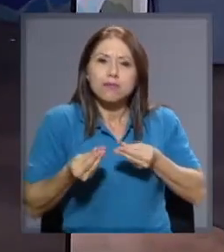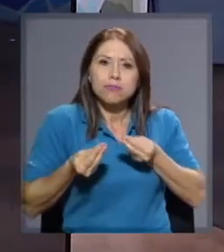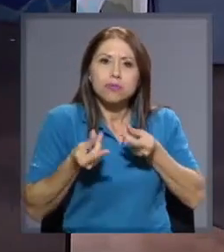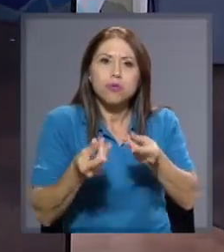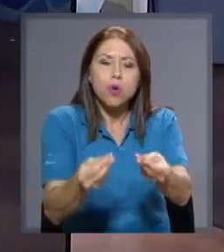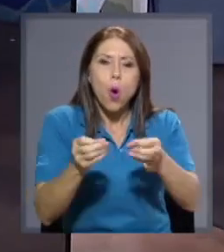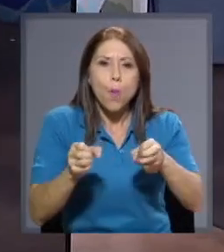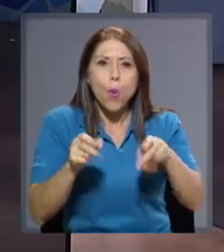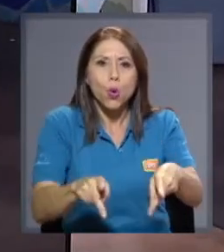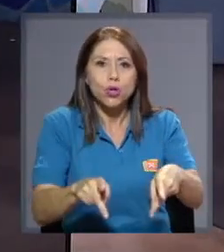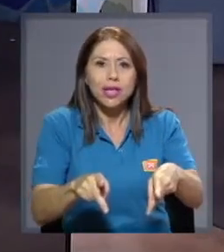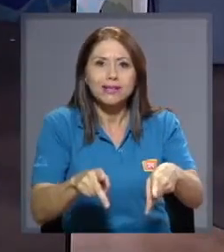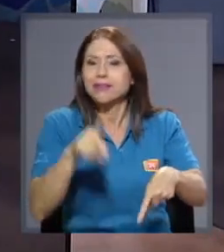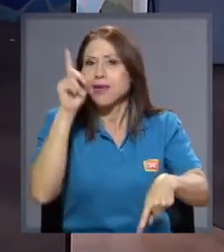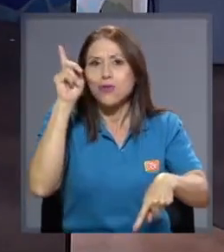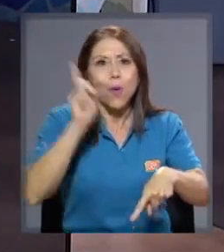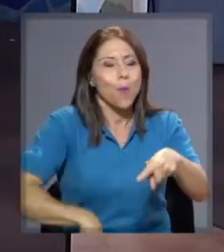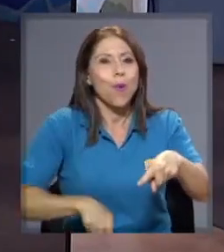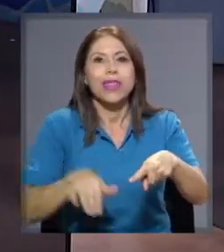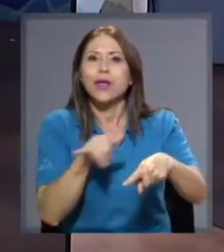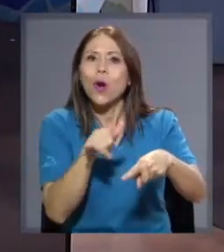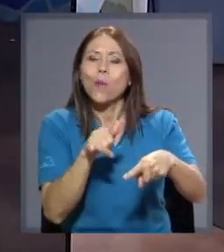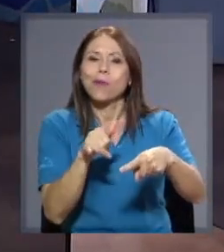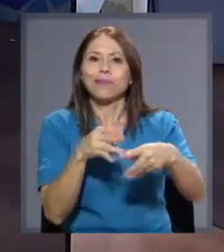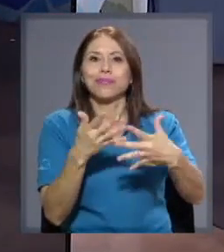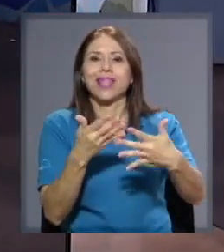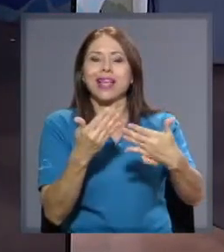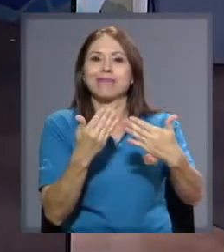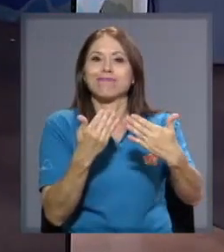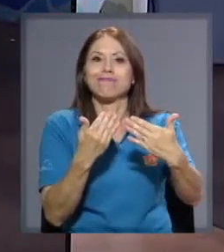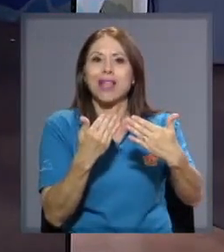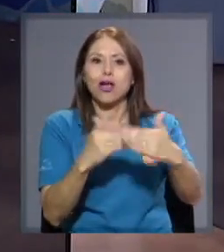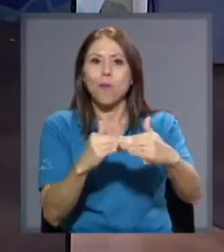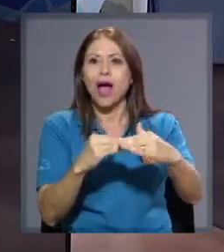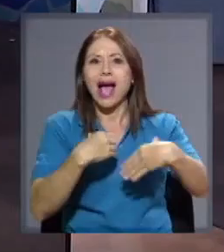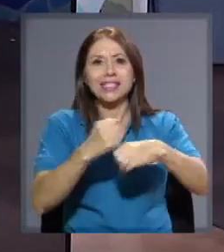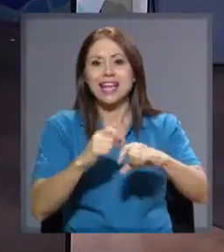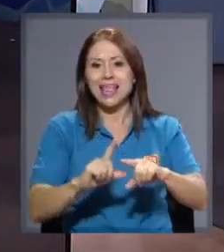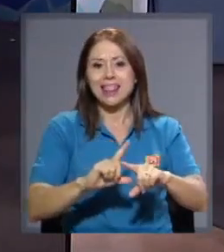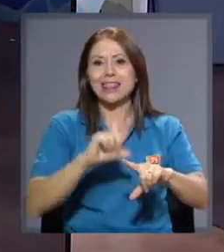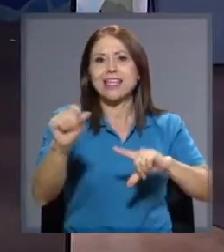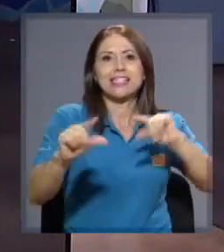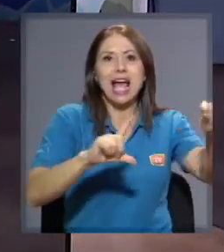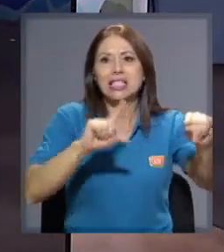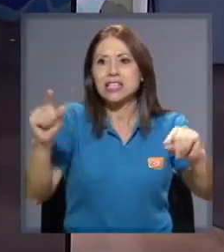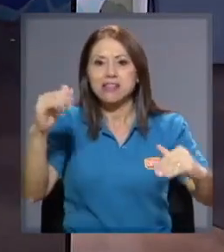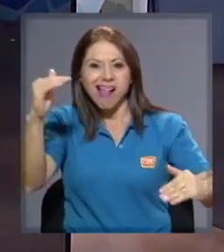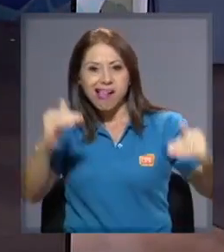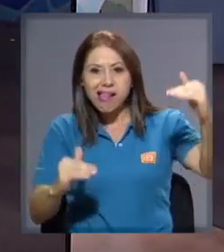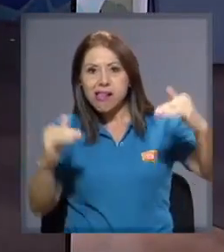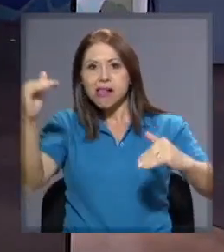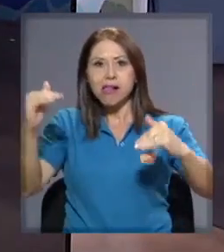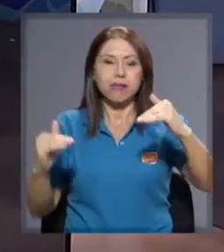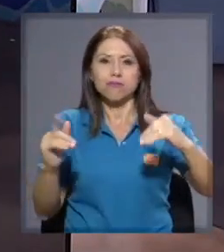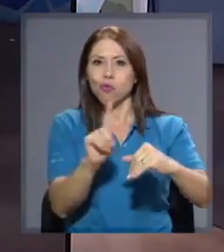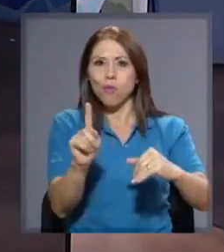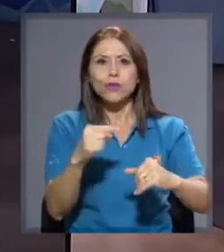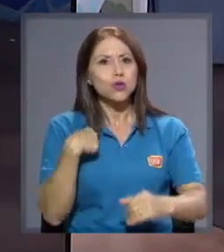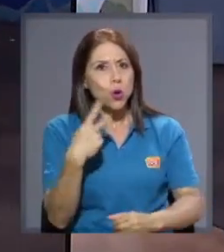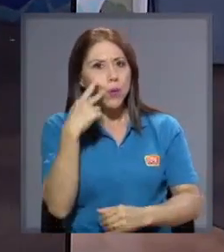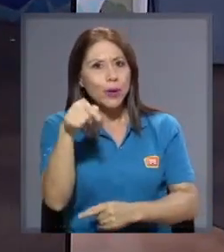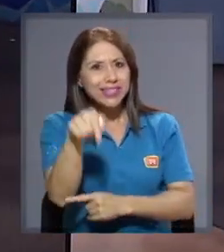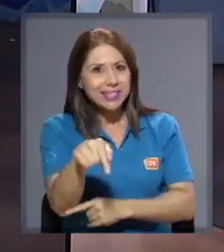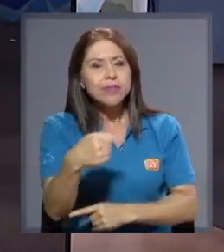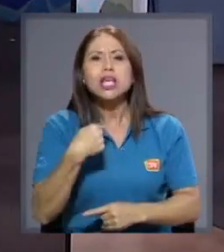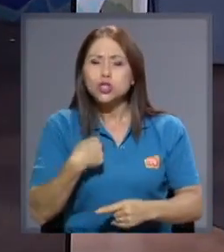oportunidades no puede convertirse en un generador de distancias entre las oportunidades de un hoyo y así es como yo lo veo y así es la instrucción